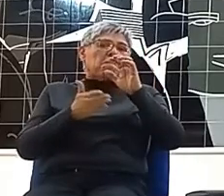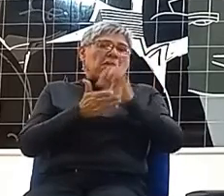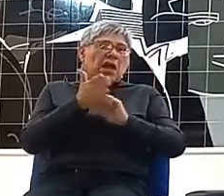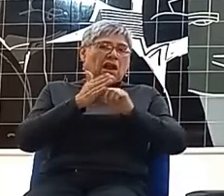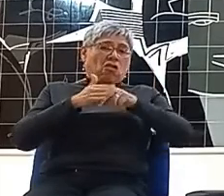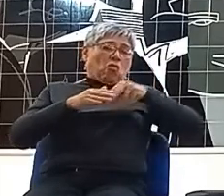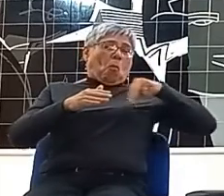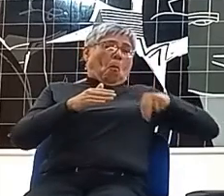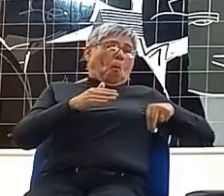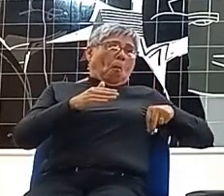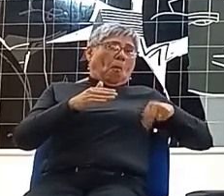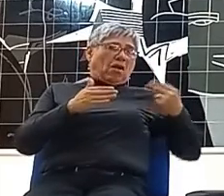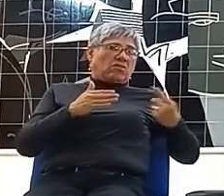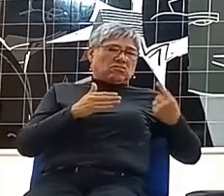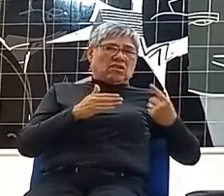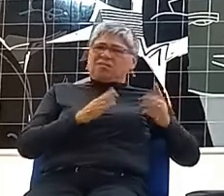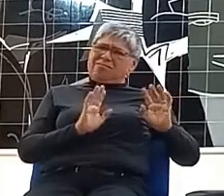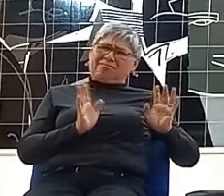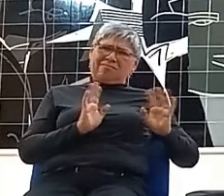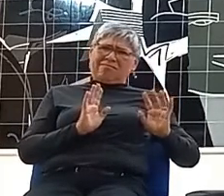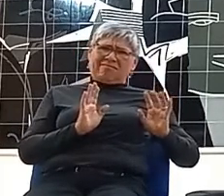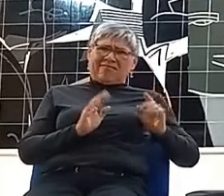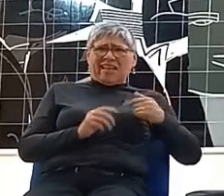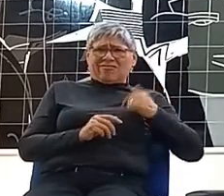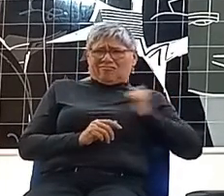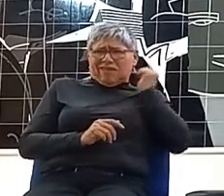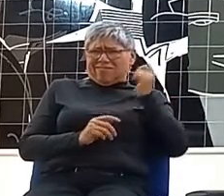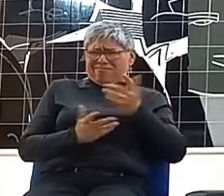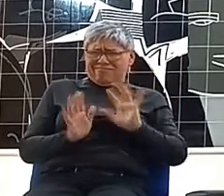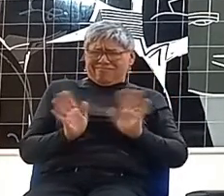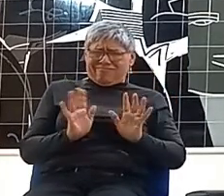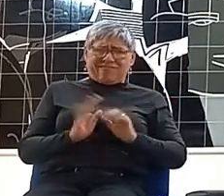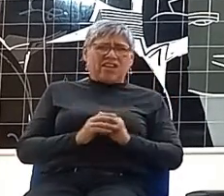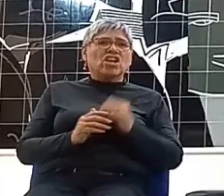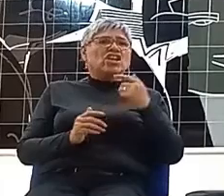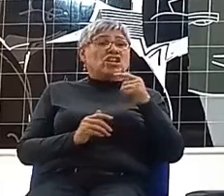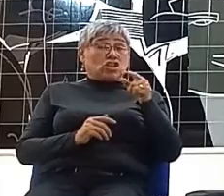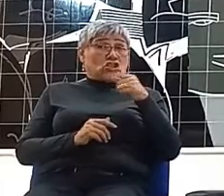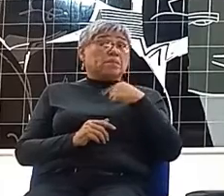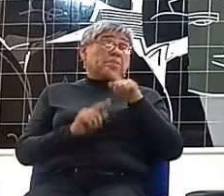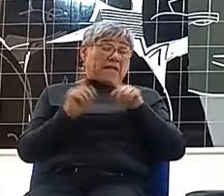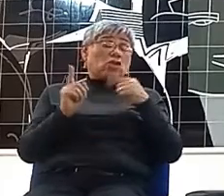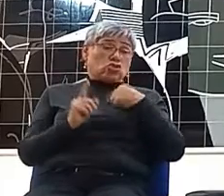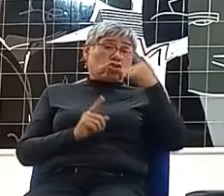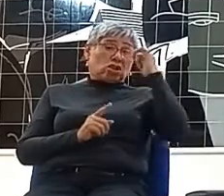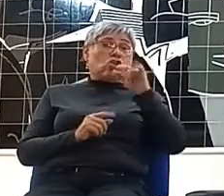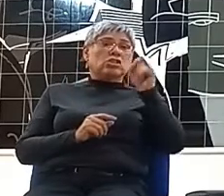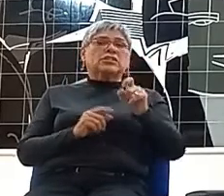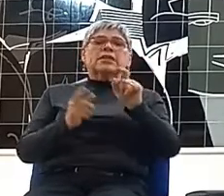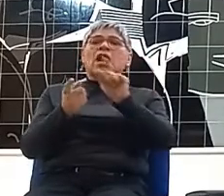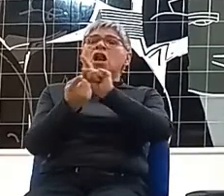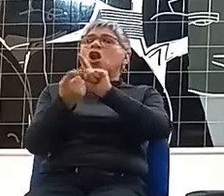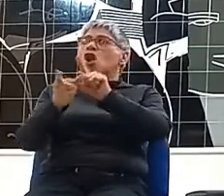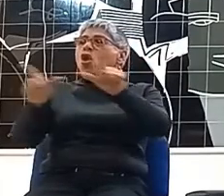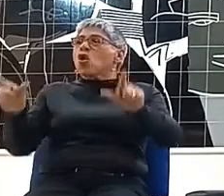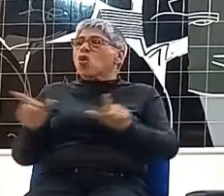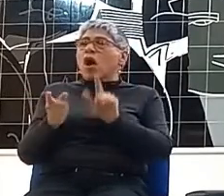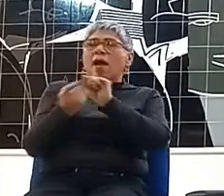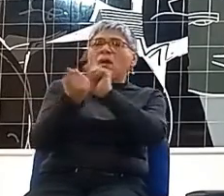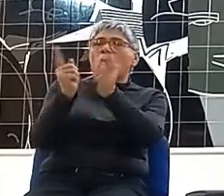es muy atrevido. Pero creo que se necesitan lugares de encuentro, espacios de encuentro, espacios